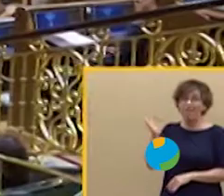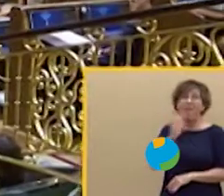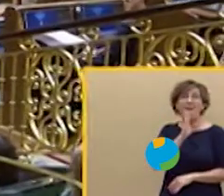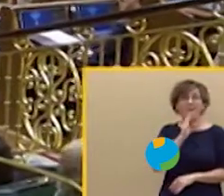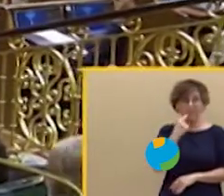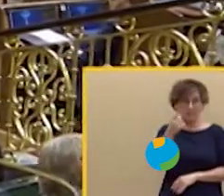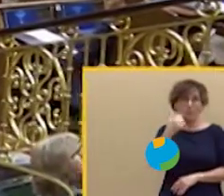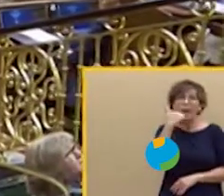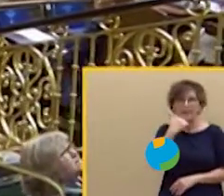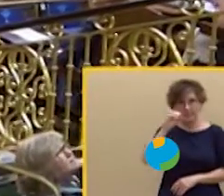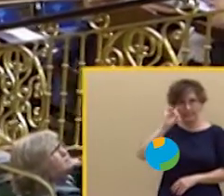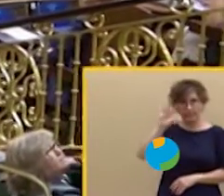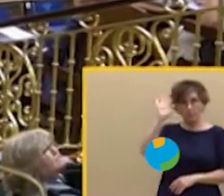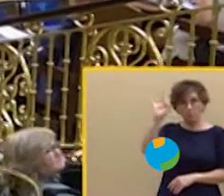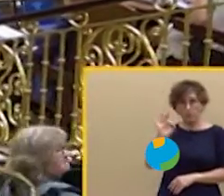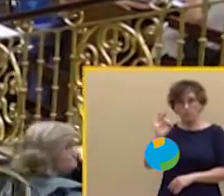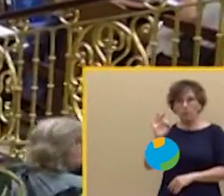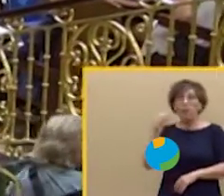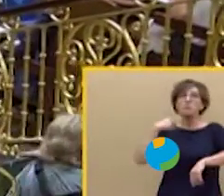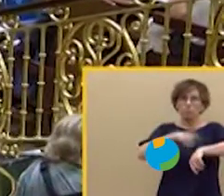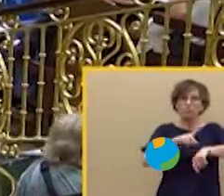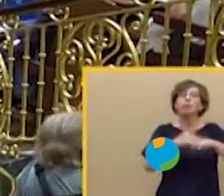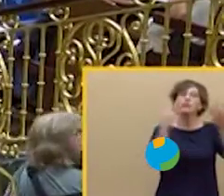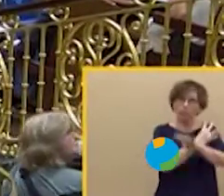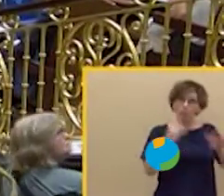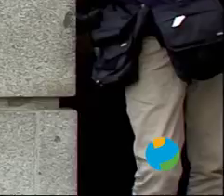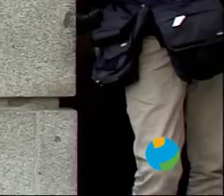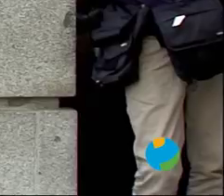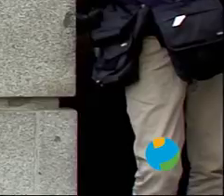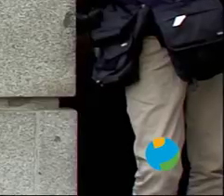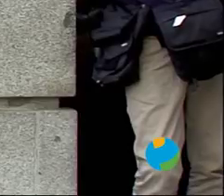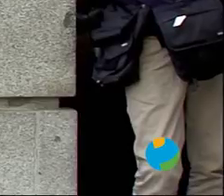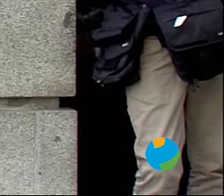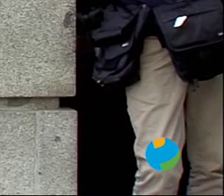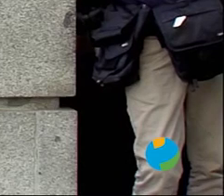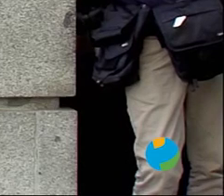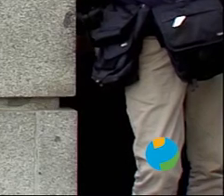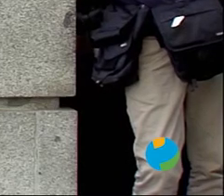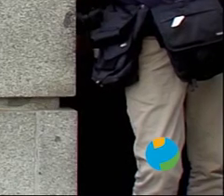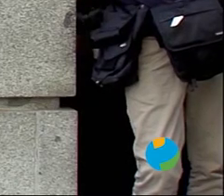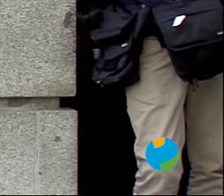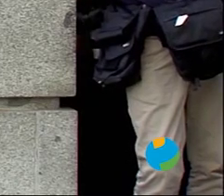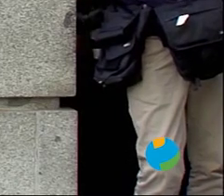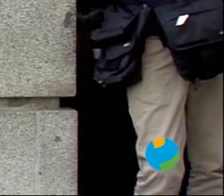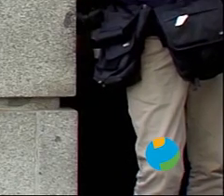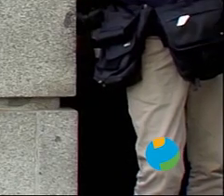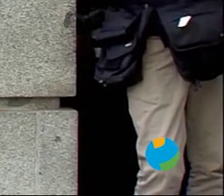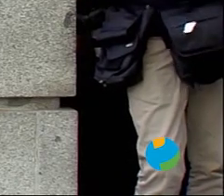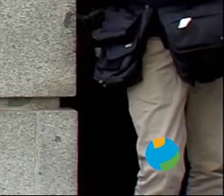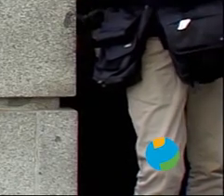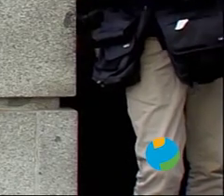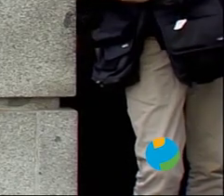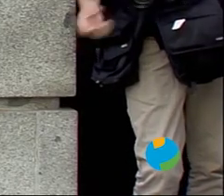ha desvelado que aceptarían a Irene Montero, de la formación morada, como vicepresidenta. Que era muy importante